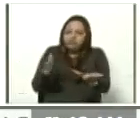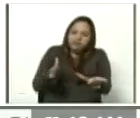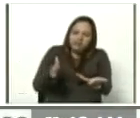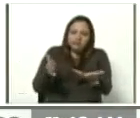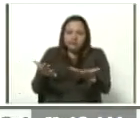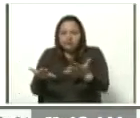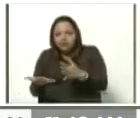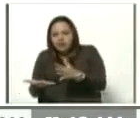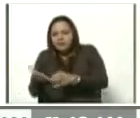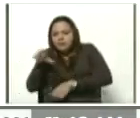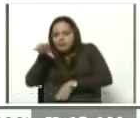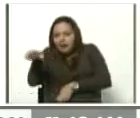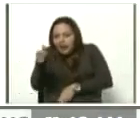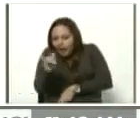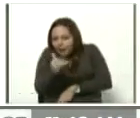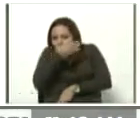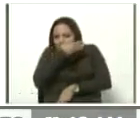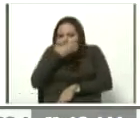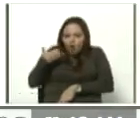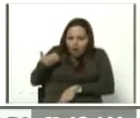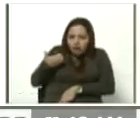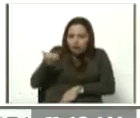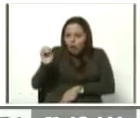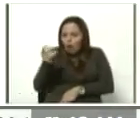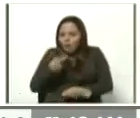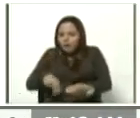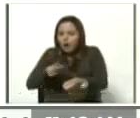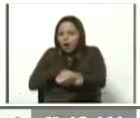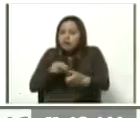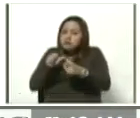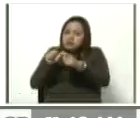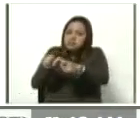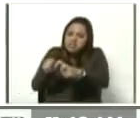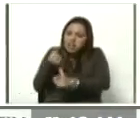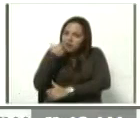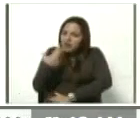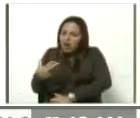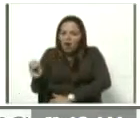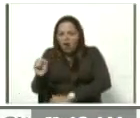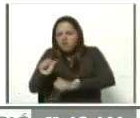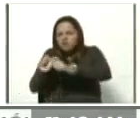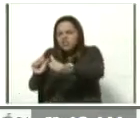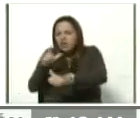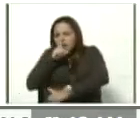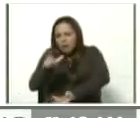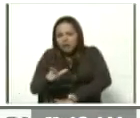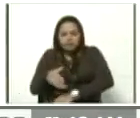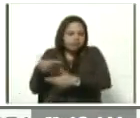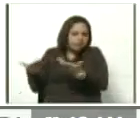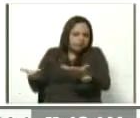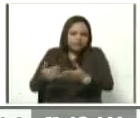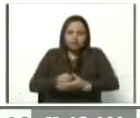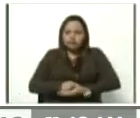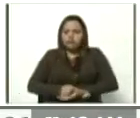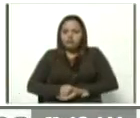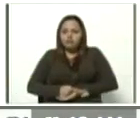está mejorando, está empeorando, sigue igual de bien o diría que sigue igual de mal? Bueno, fíjense,